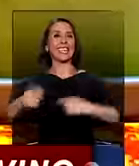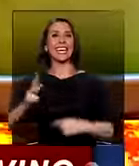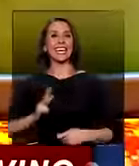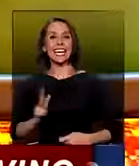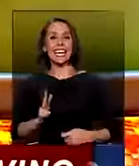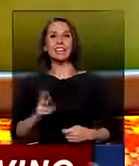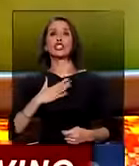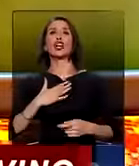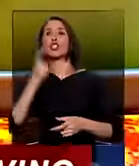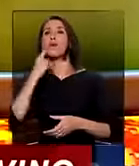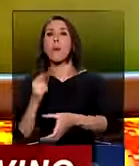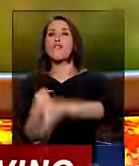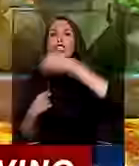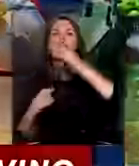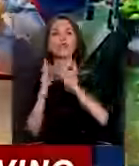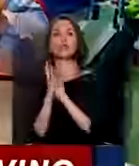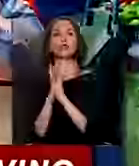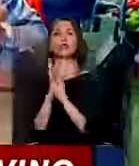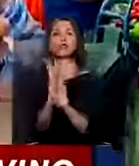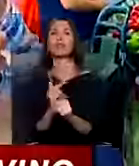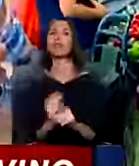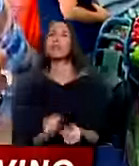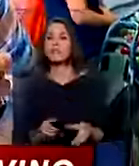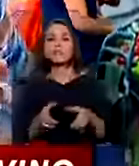se peleaban por probarlo.